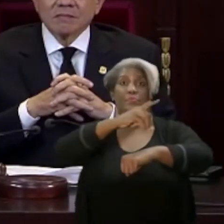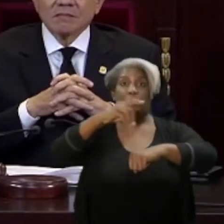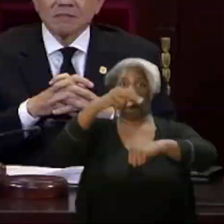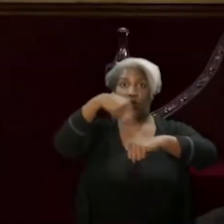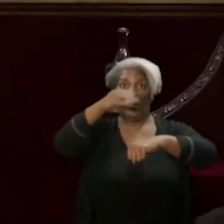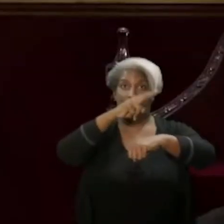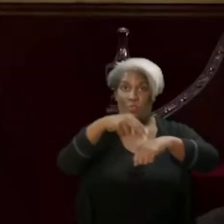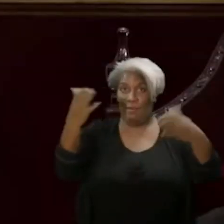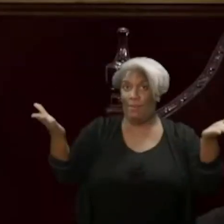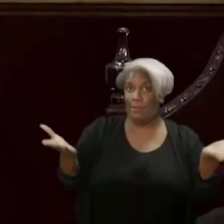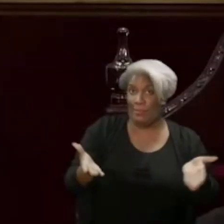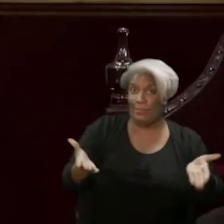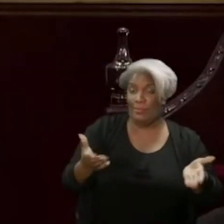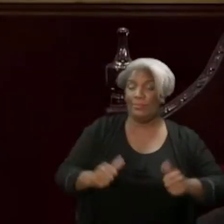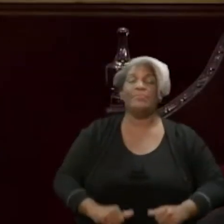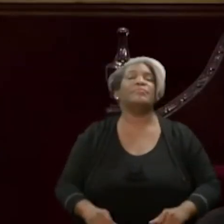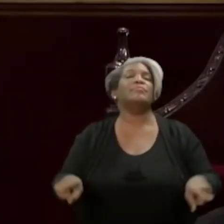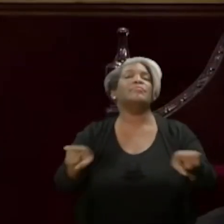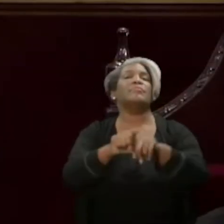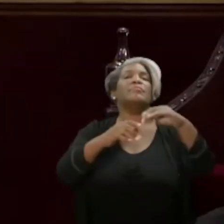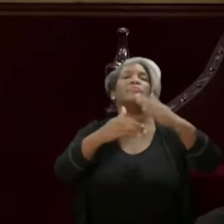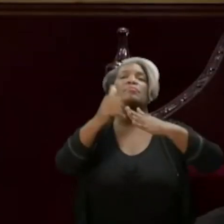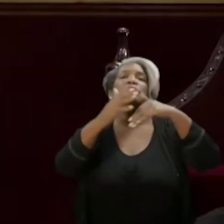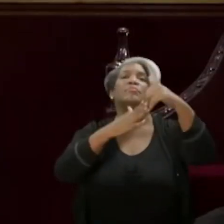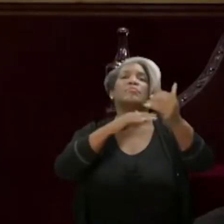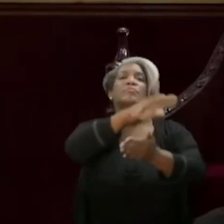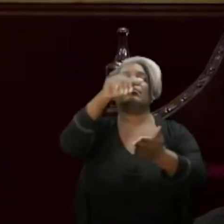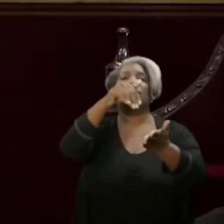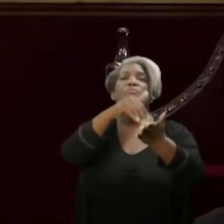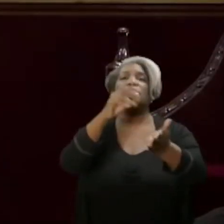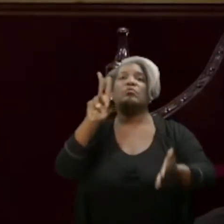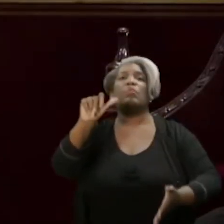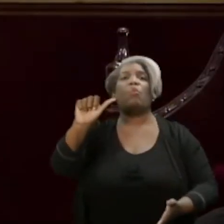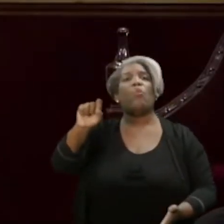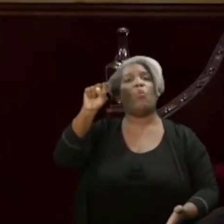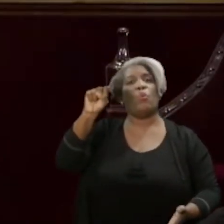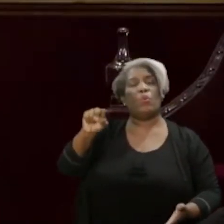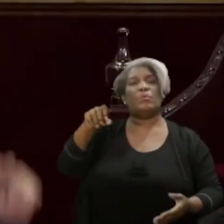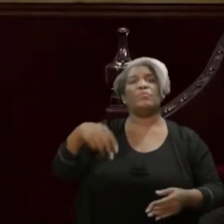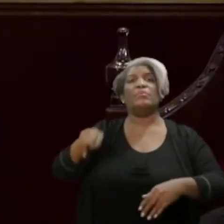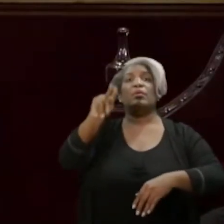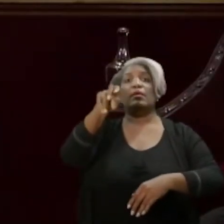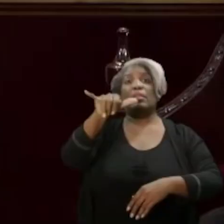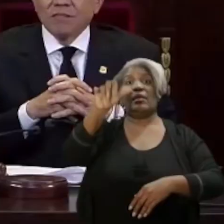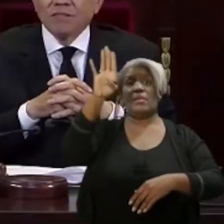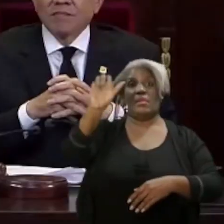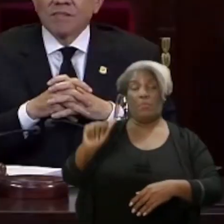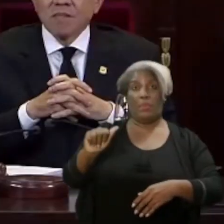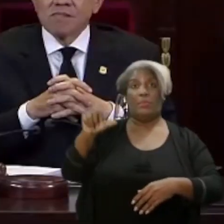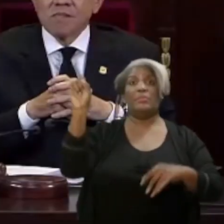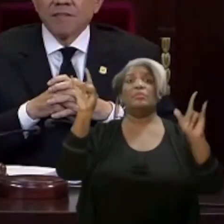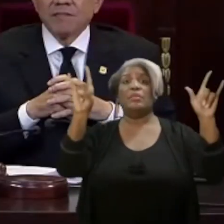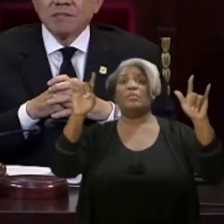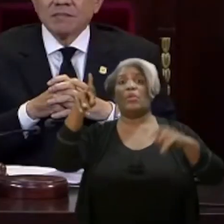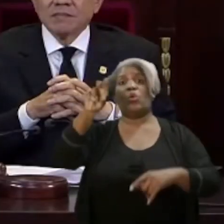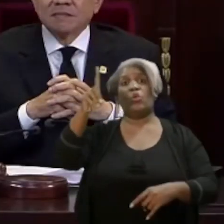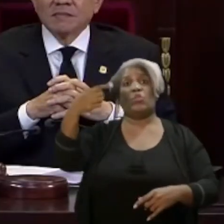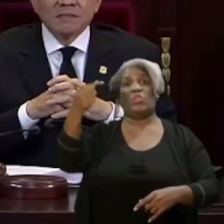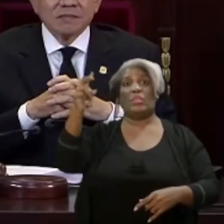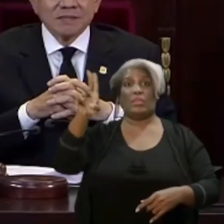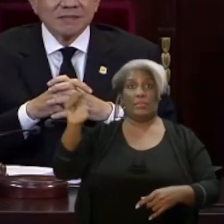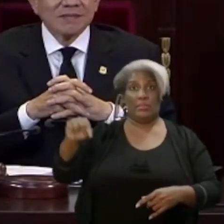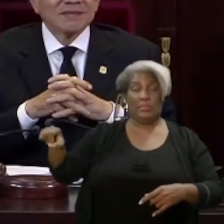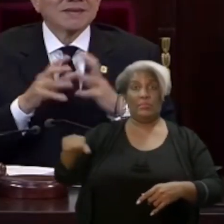Iniciamos también la construcción de los centros UAS en Neiva, Santiago Rodríguez, Cotuí, Asua, Baní